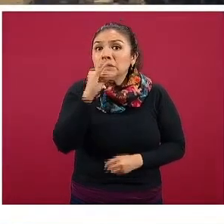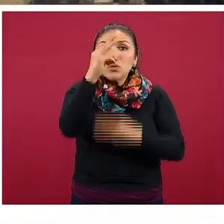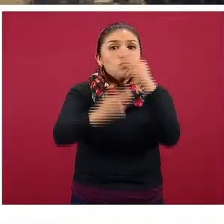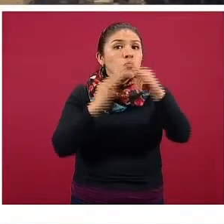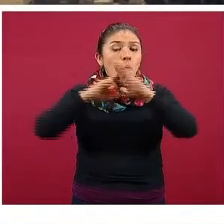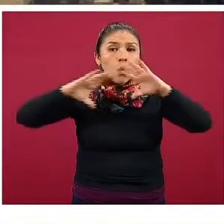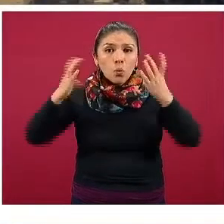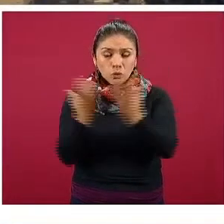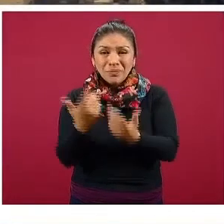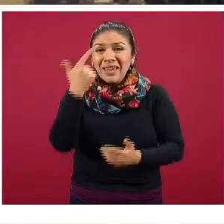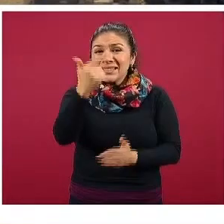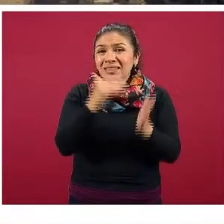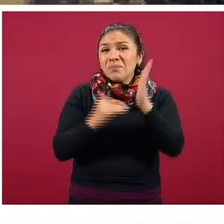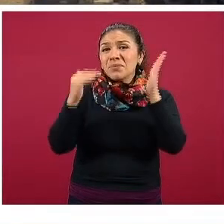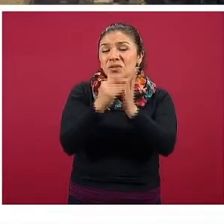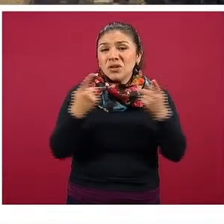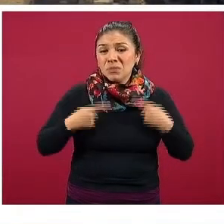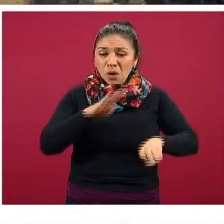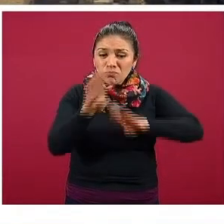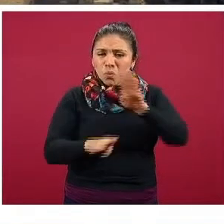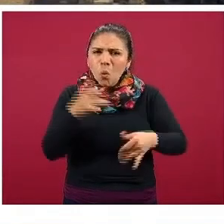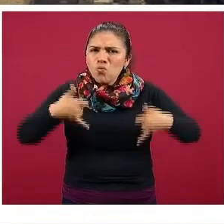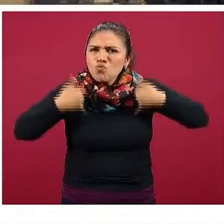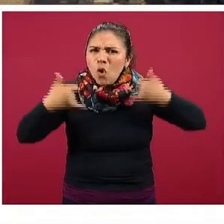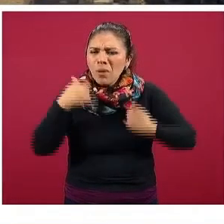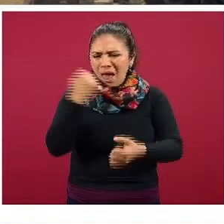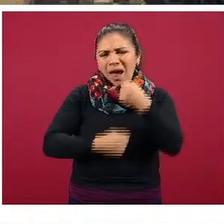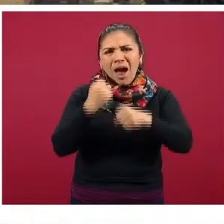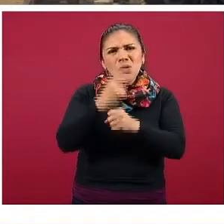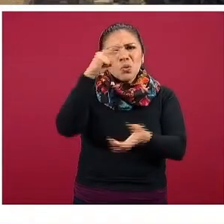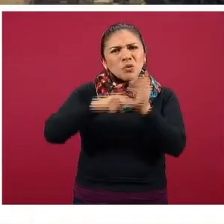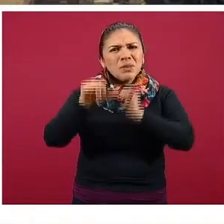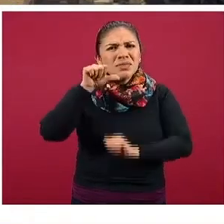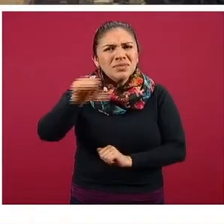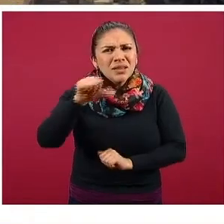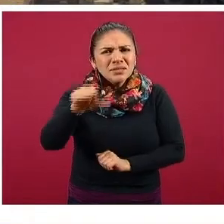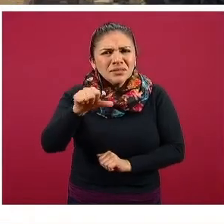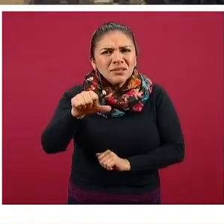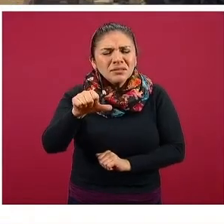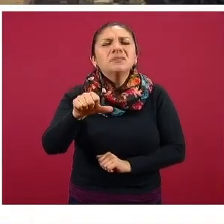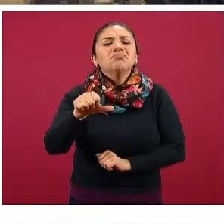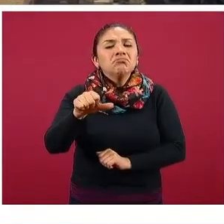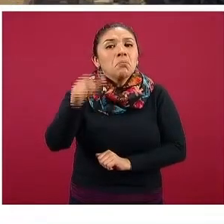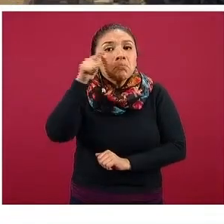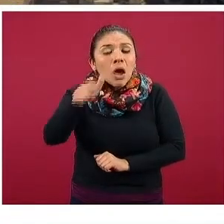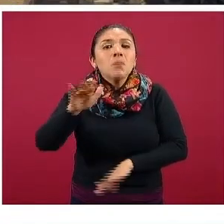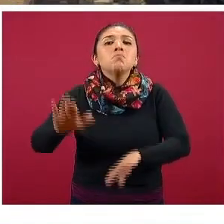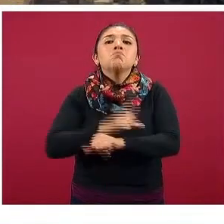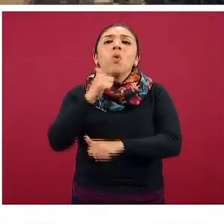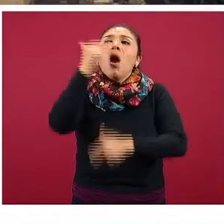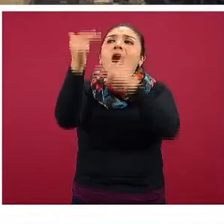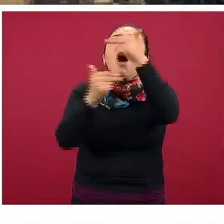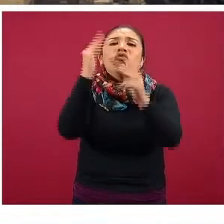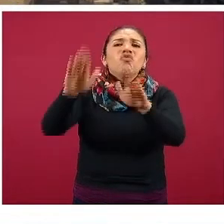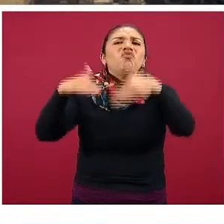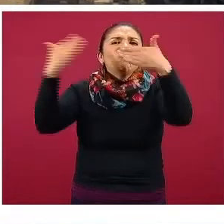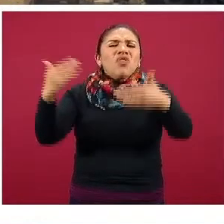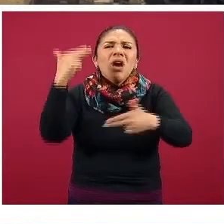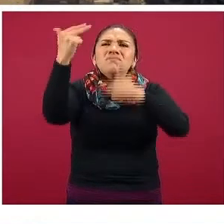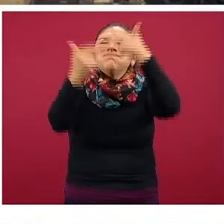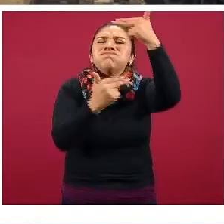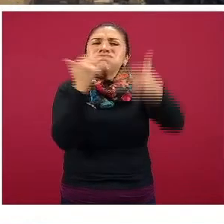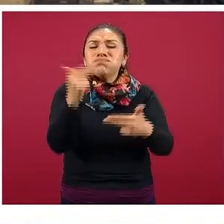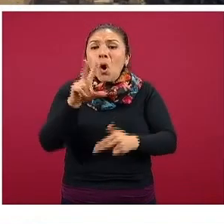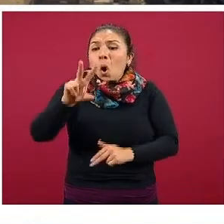global. 7 millones de muertes prematuras en el año 2016 fueron a causa de la contaminación ambiental, y